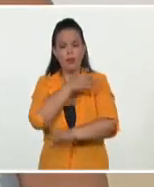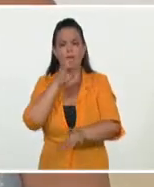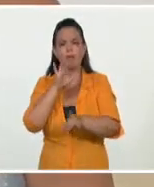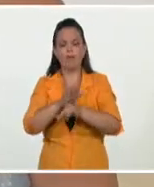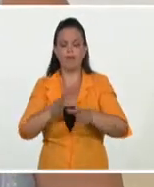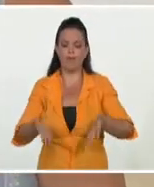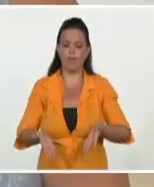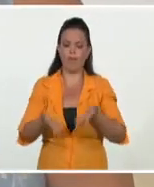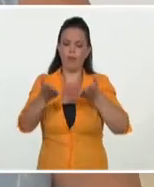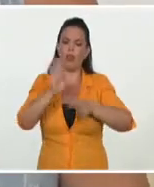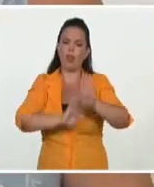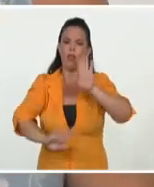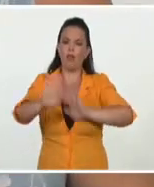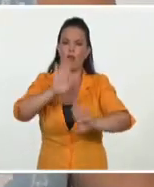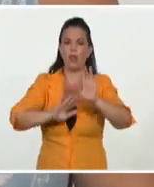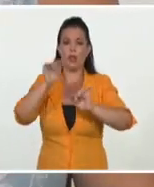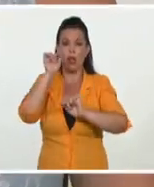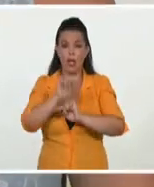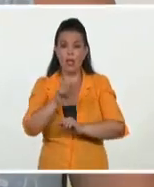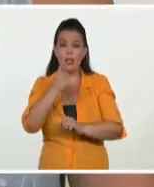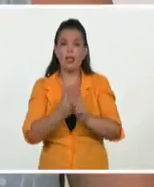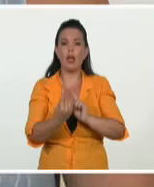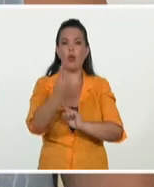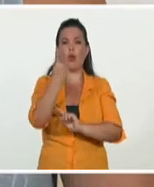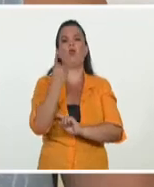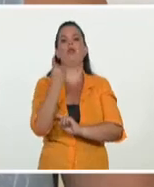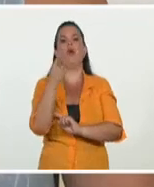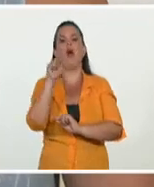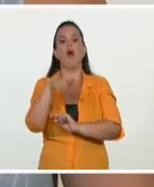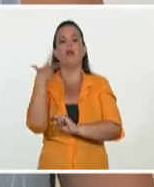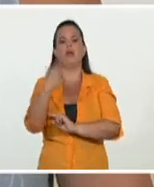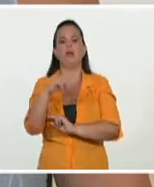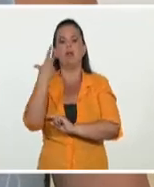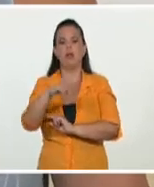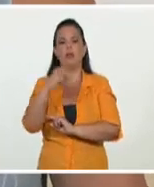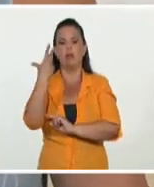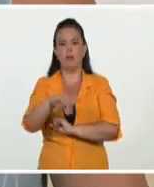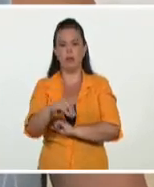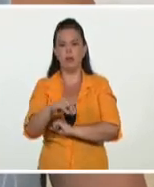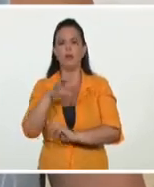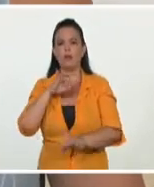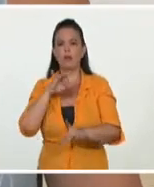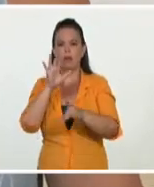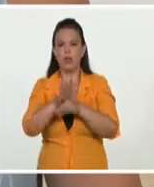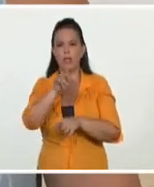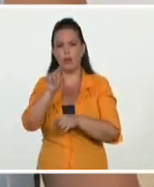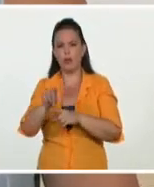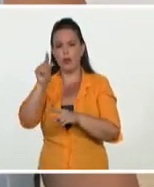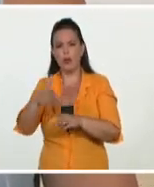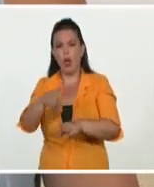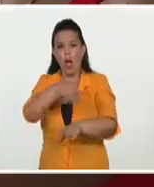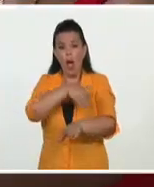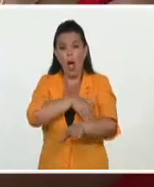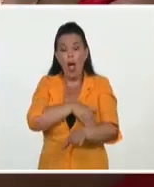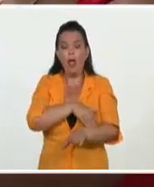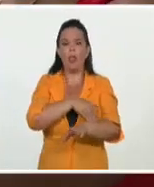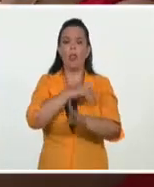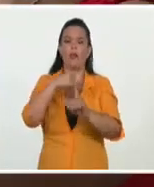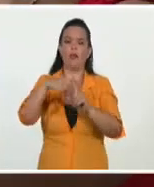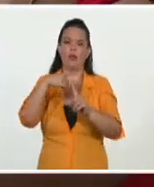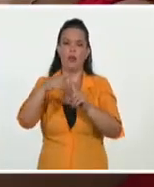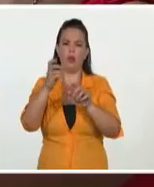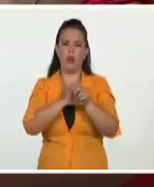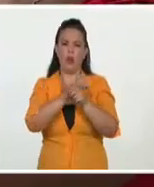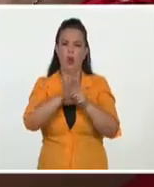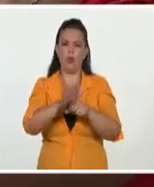Plus, único candidato vacunal en ensayos clínicos para convalecientes, Cuba explora un camino cada vez más esperanzador,